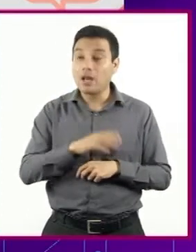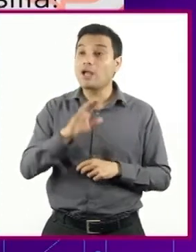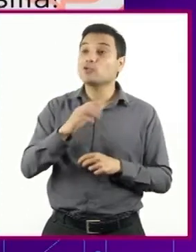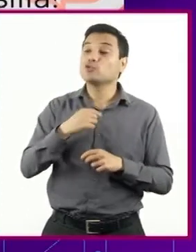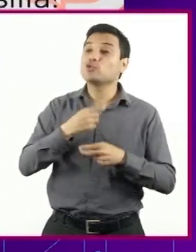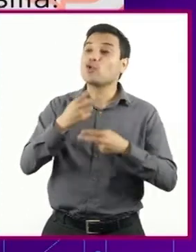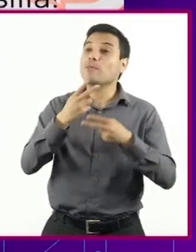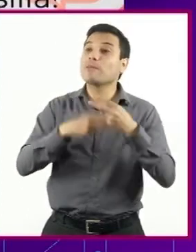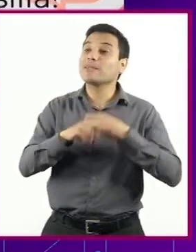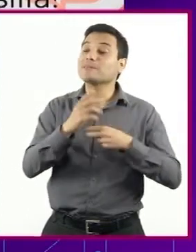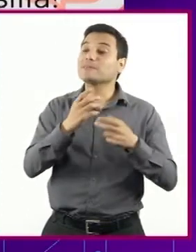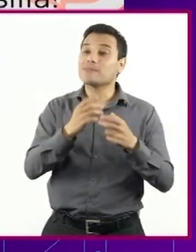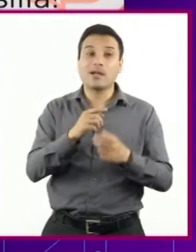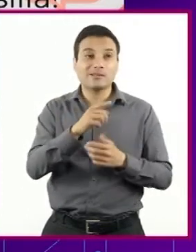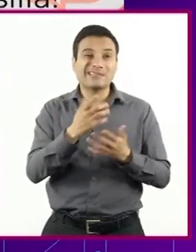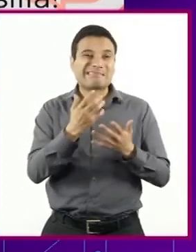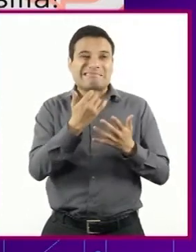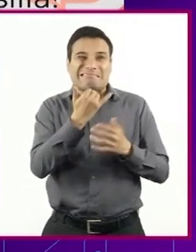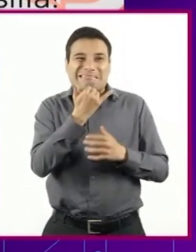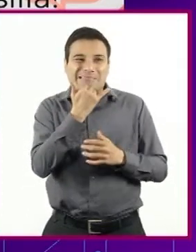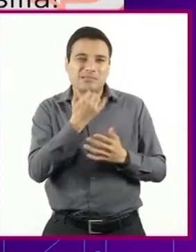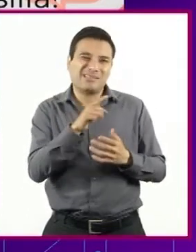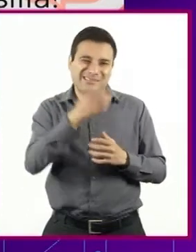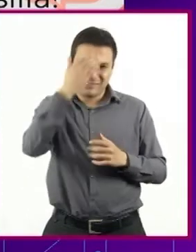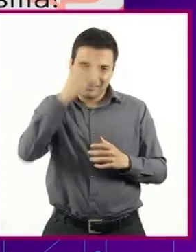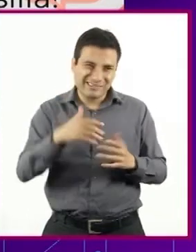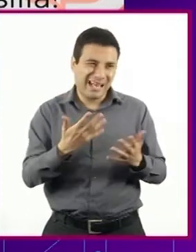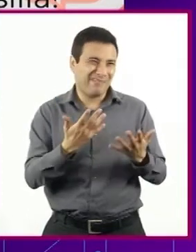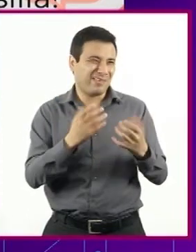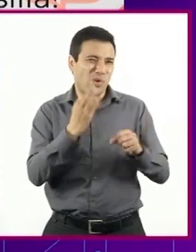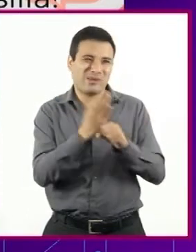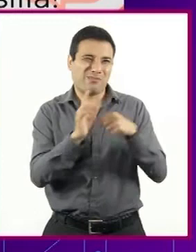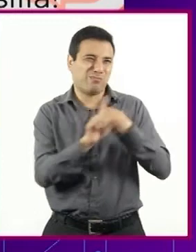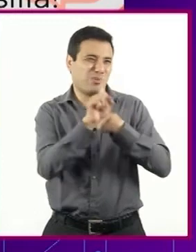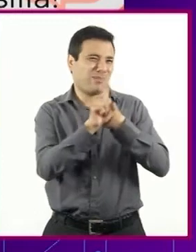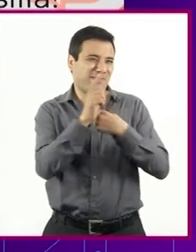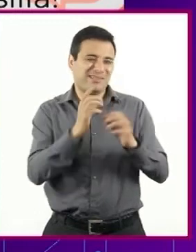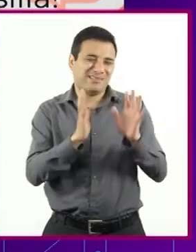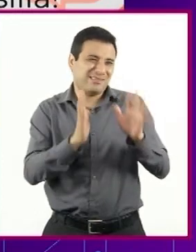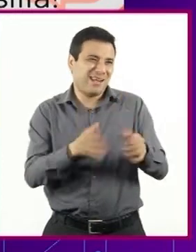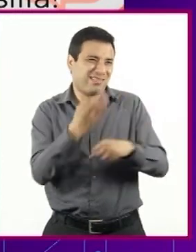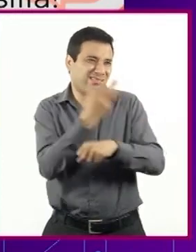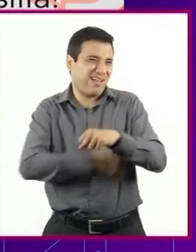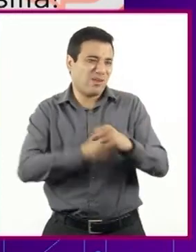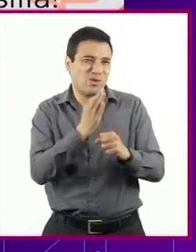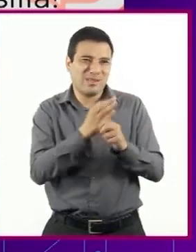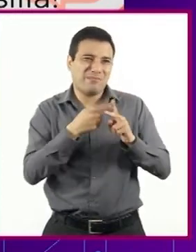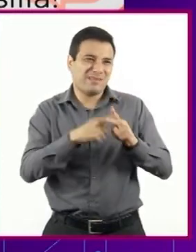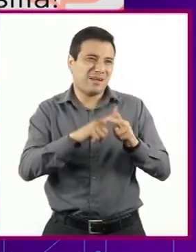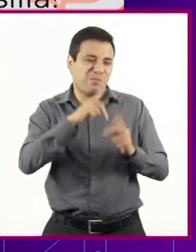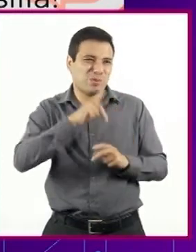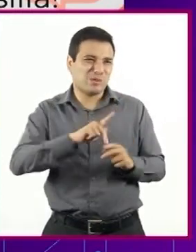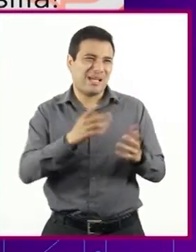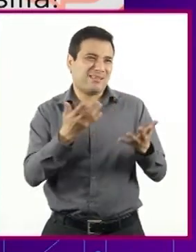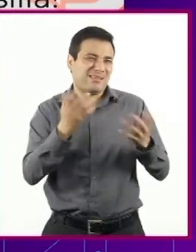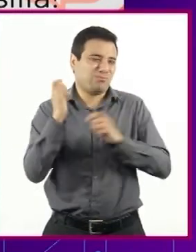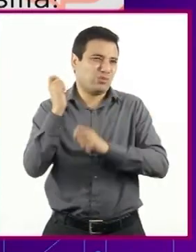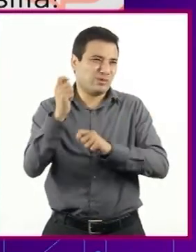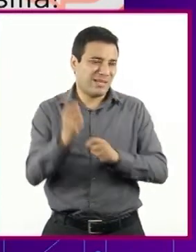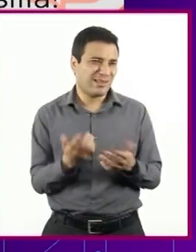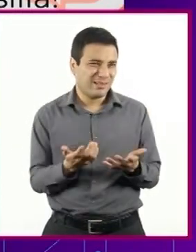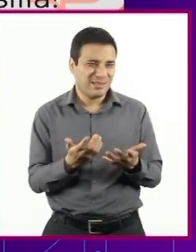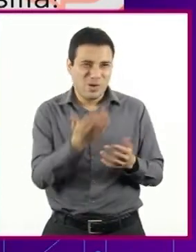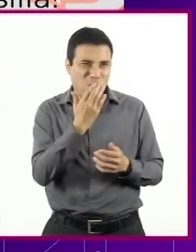Uy, doña Raquel, usted ve la tempestad y no se hinca. Y es bien tarde y hoy empiezan las posadas. No nos queda ni una